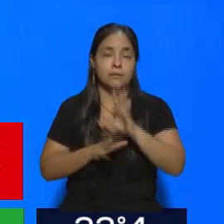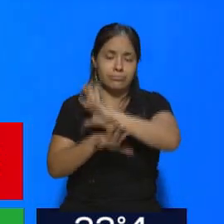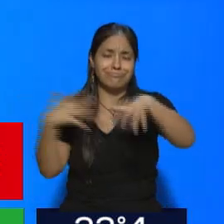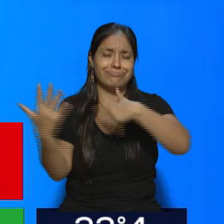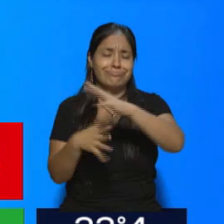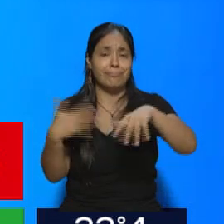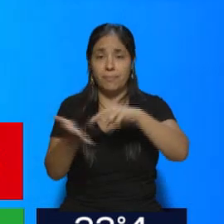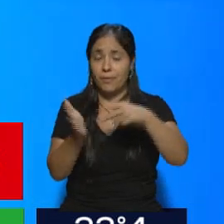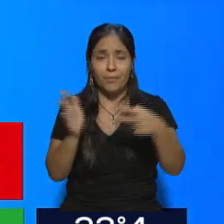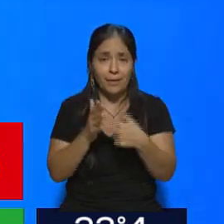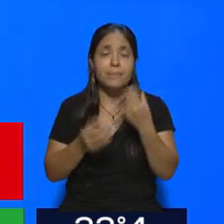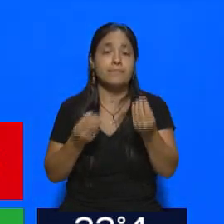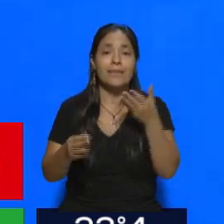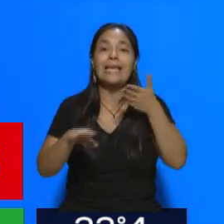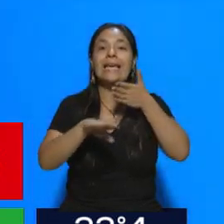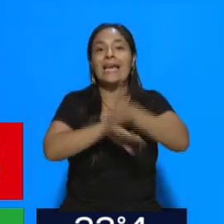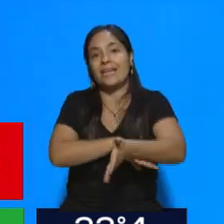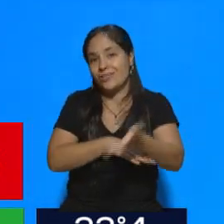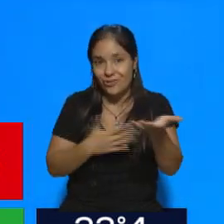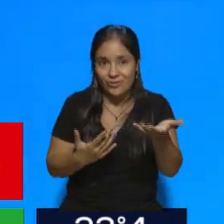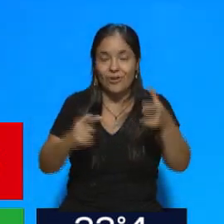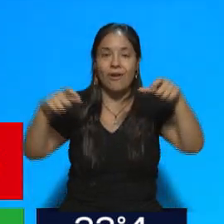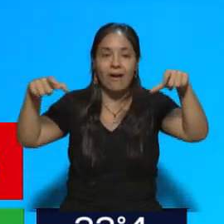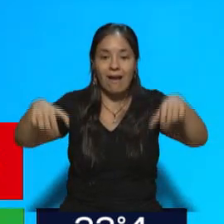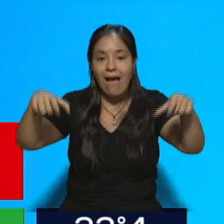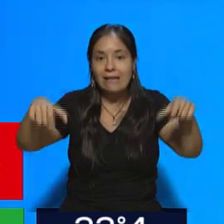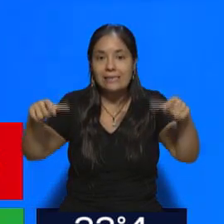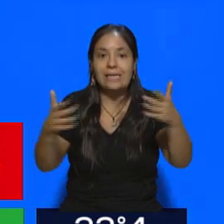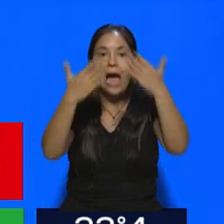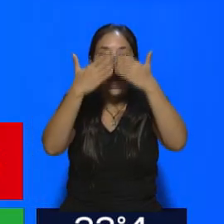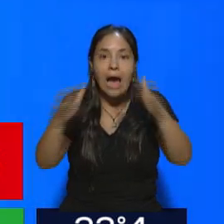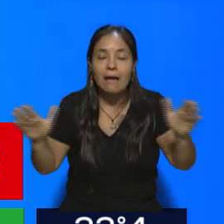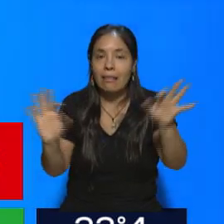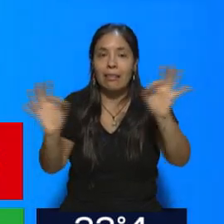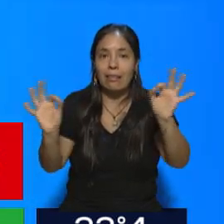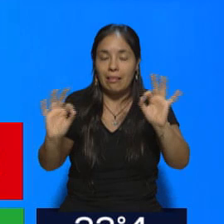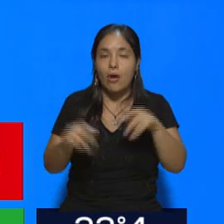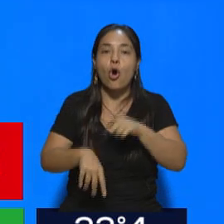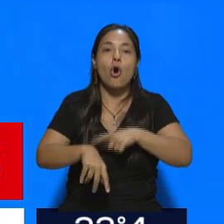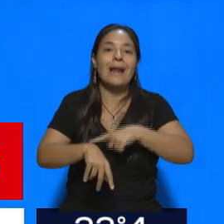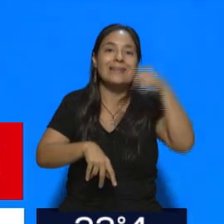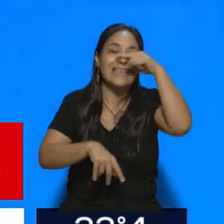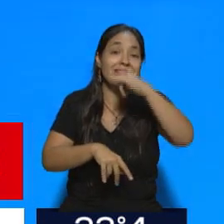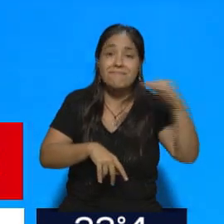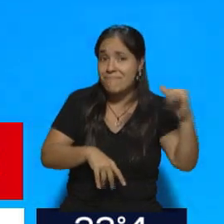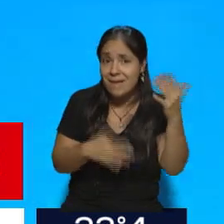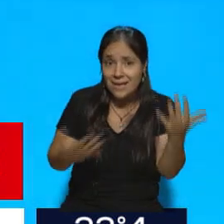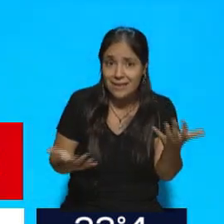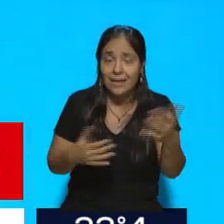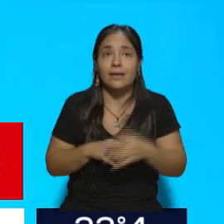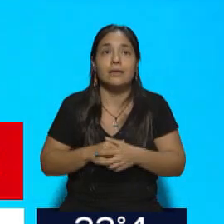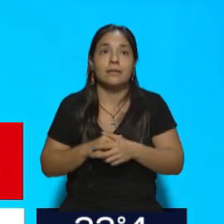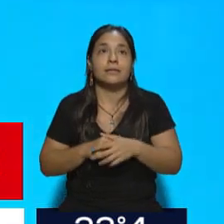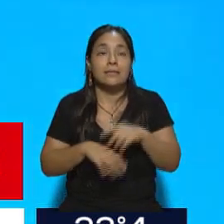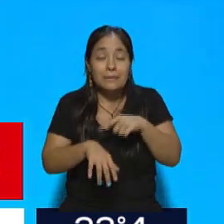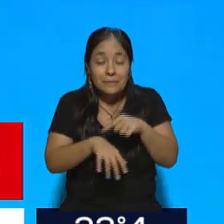llamar, se daban al momento del ingreso, en momentos que el estadio todavía no abría sus puertas. Fue a las 7:30 de la tarde, el momento en que se iban a abrir